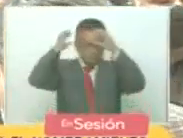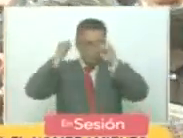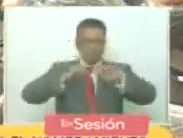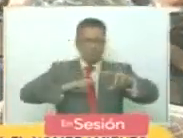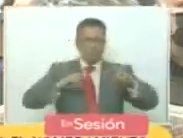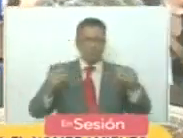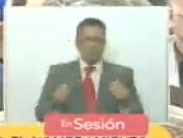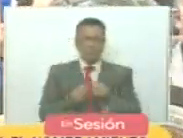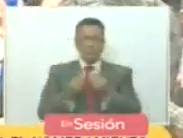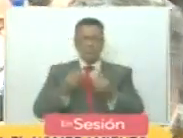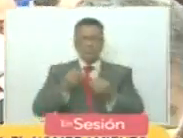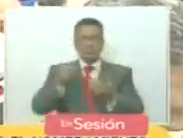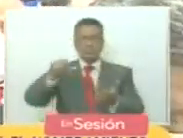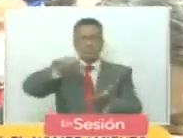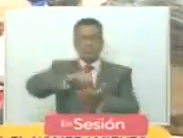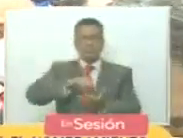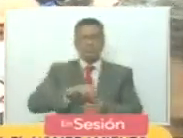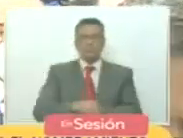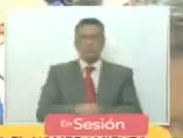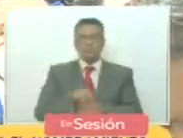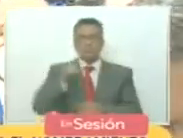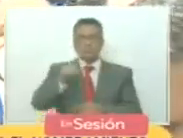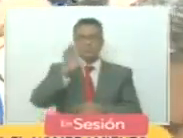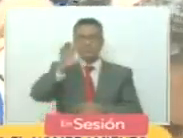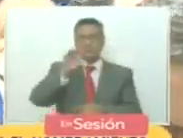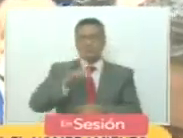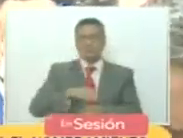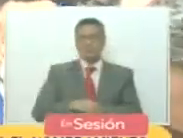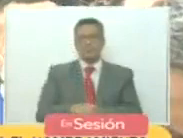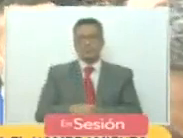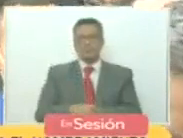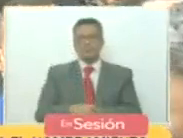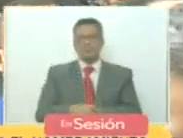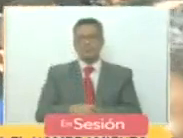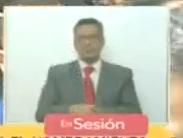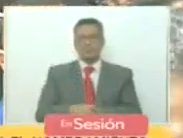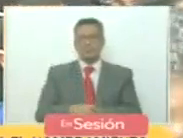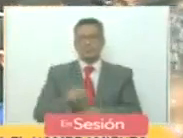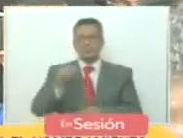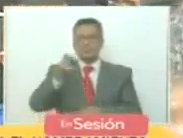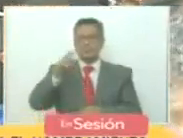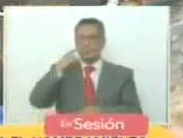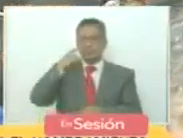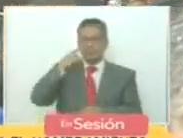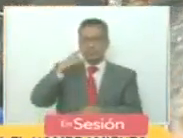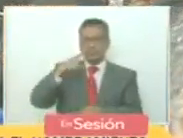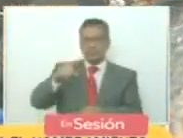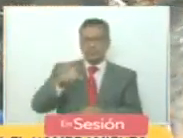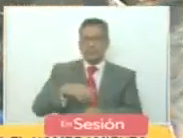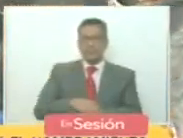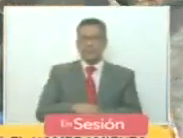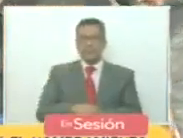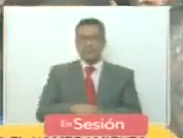Irán, esa nación que le dio una nueva mirada